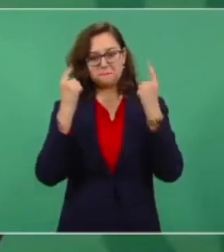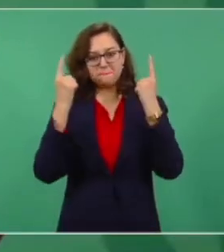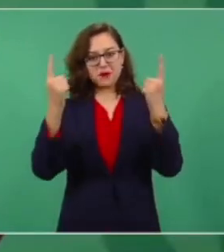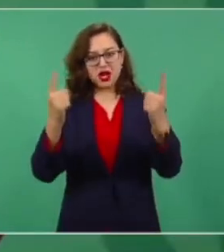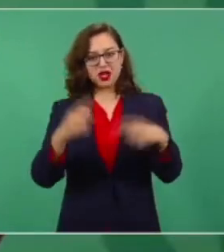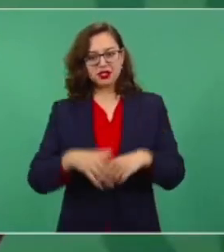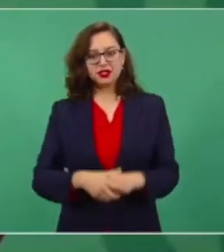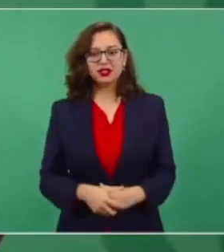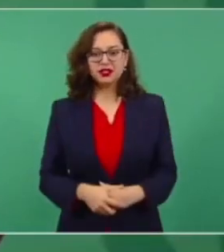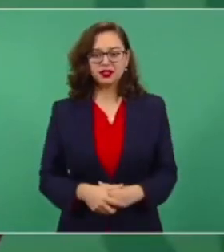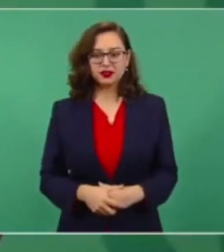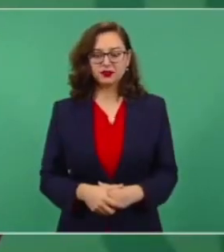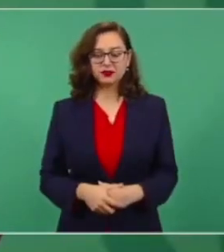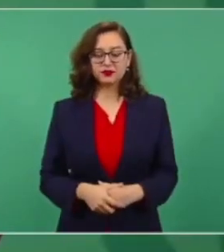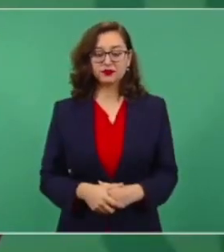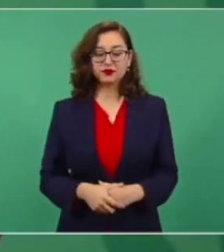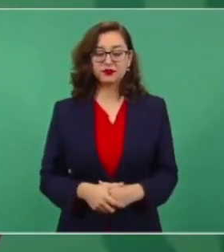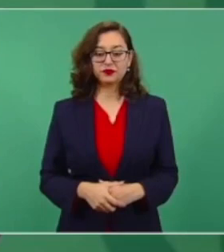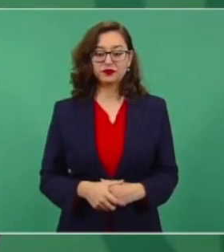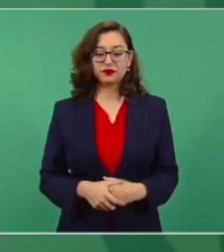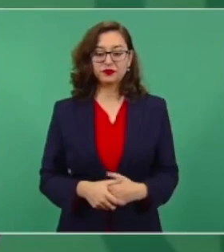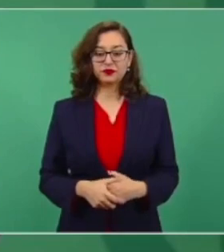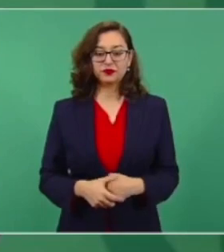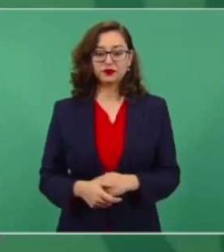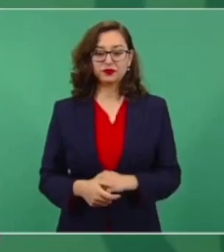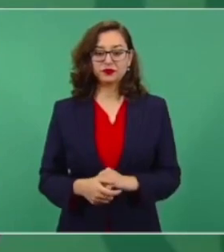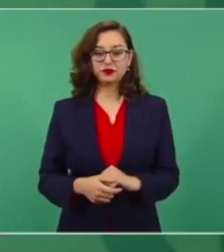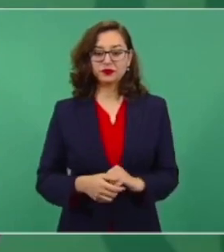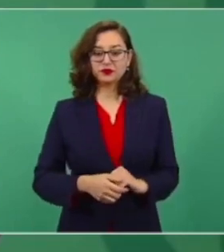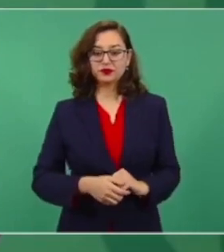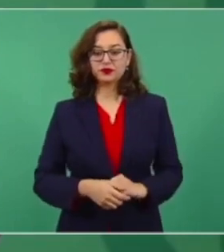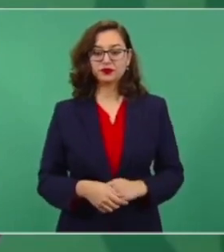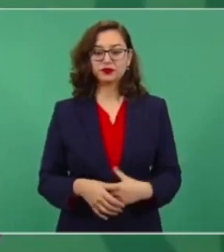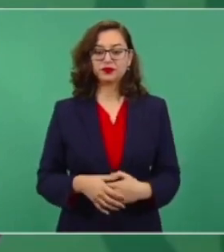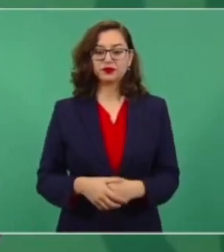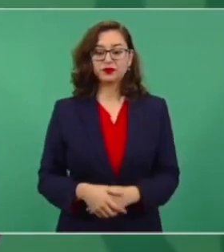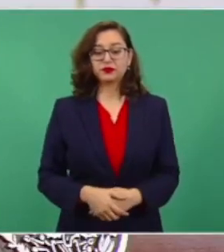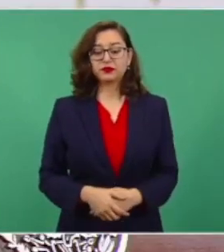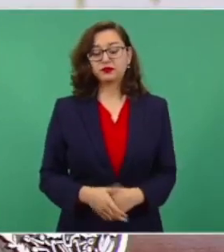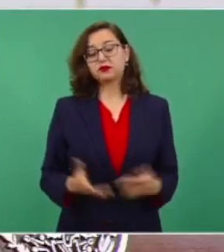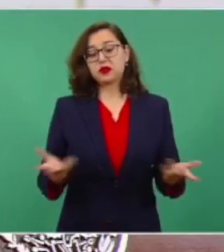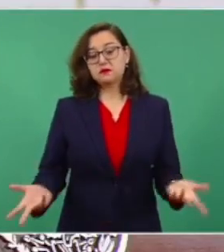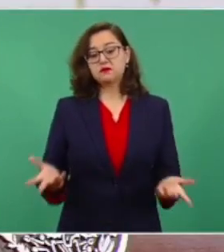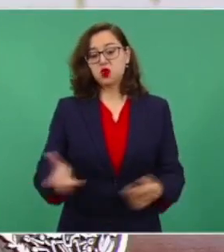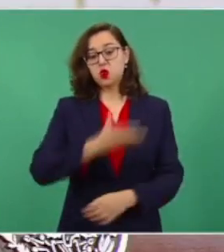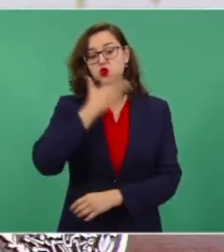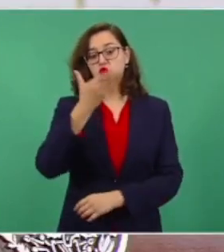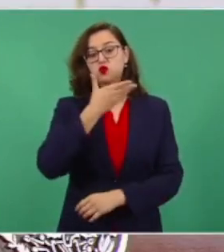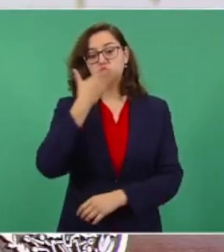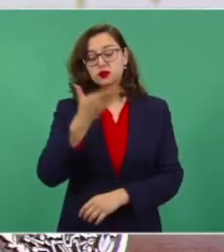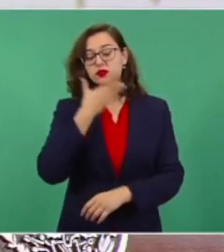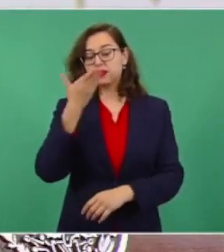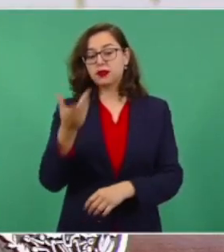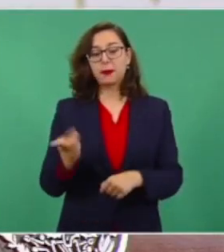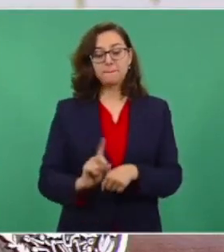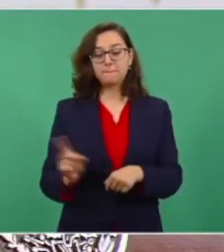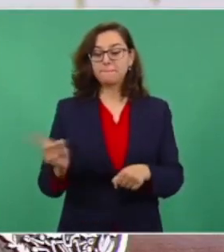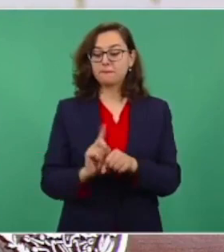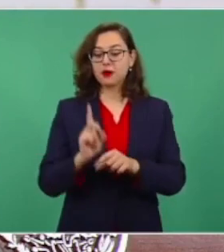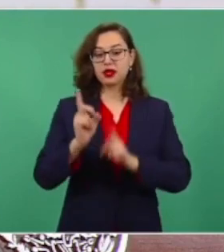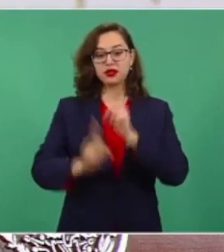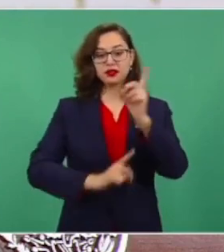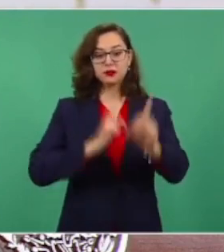Y el deporte que se debe de practicar todos los